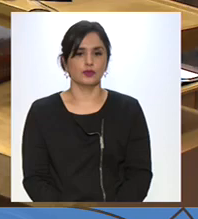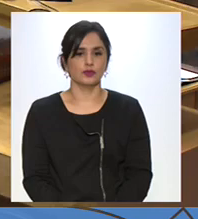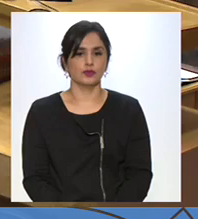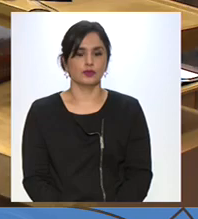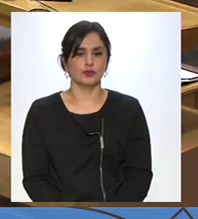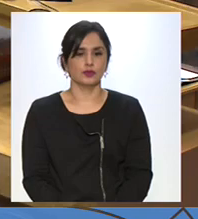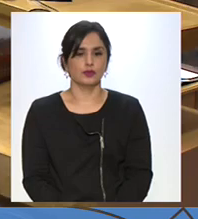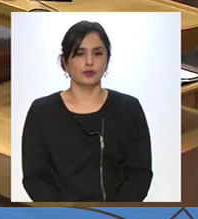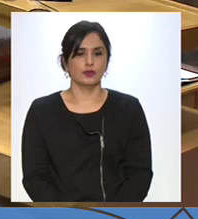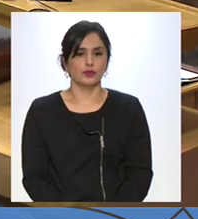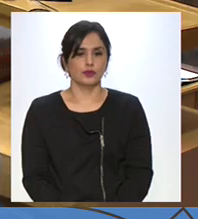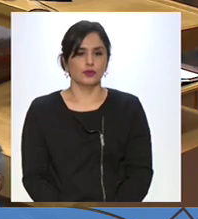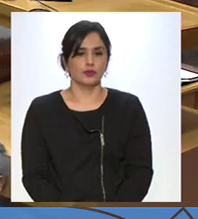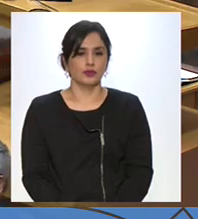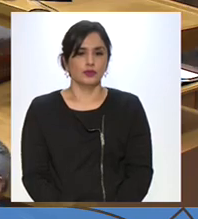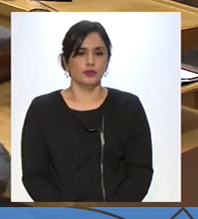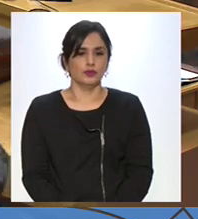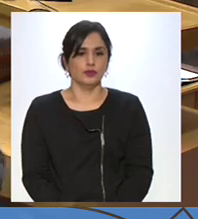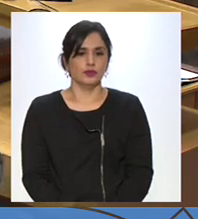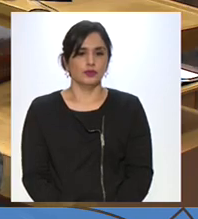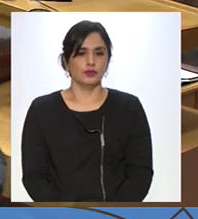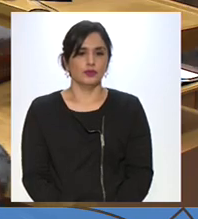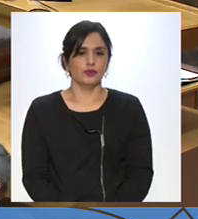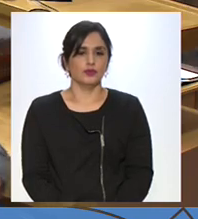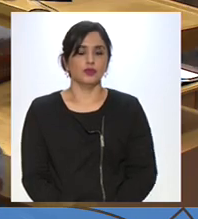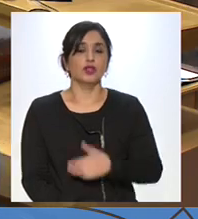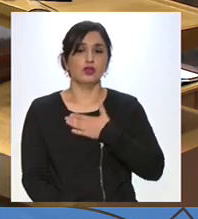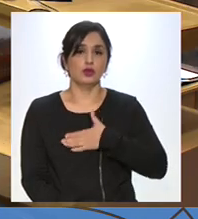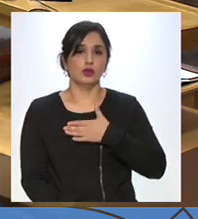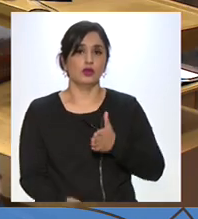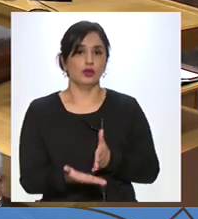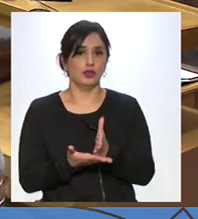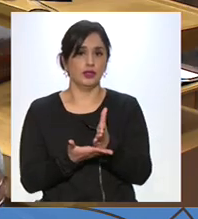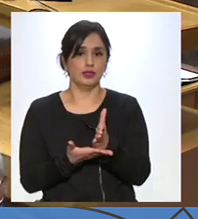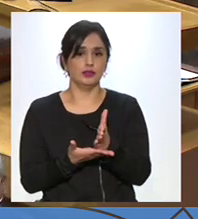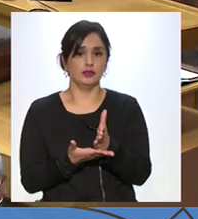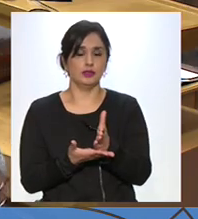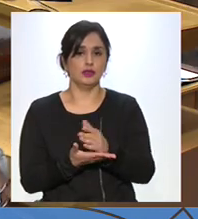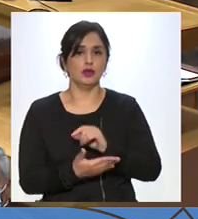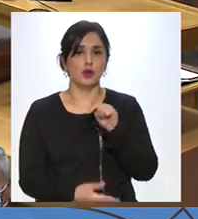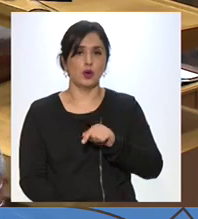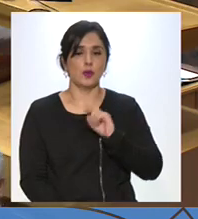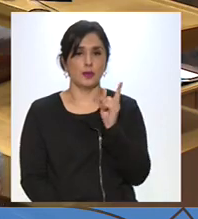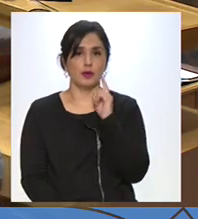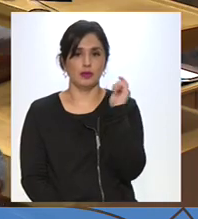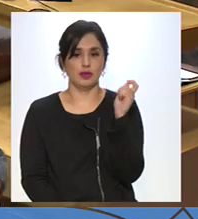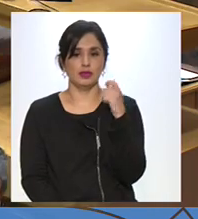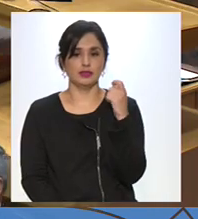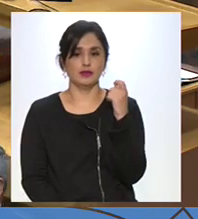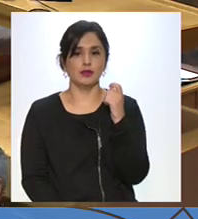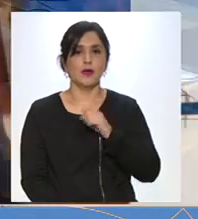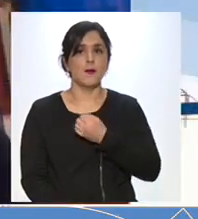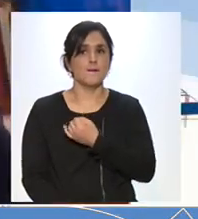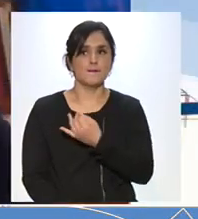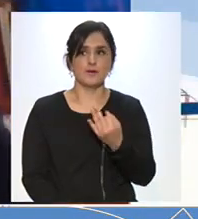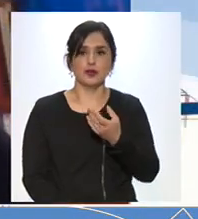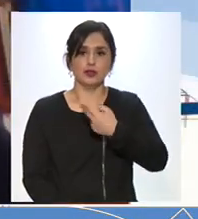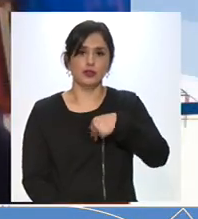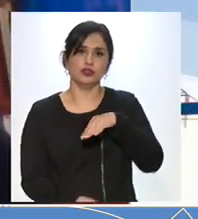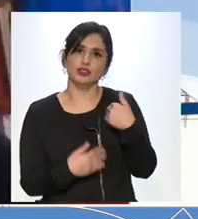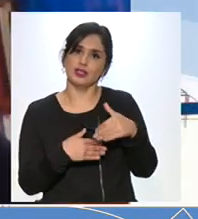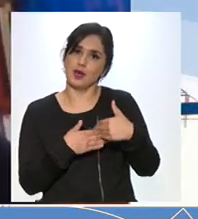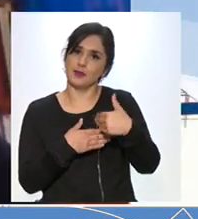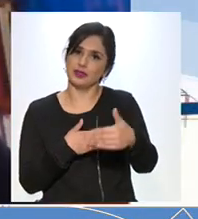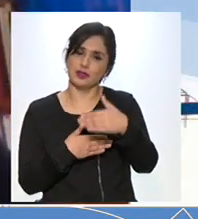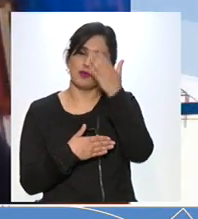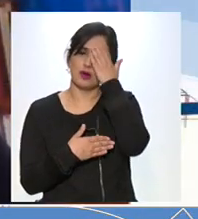Gracias, presidenta. Bueno, yo quiero partir por una cosa positiva. Hoy día es primero de septiembre. Varios de nosotros ya pasamos agosto